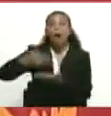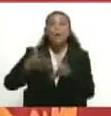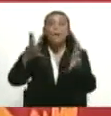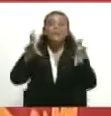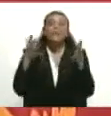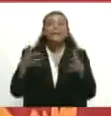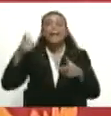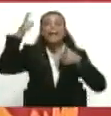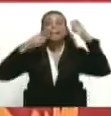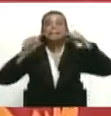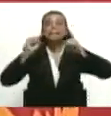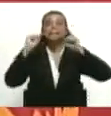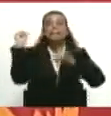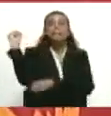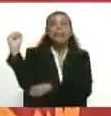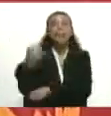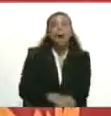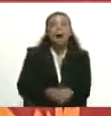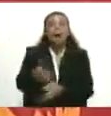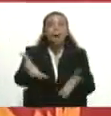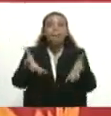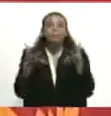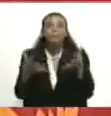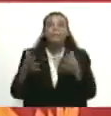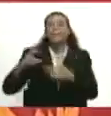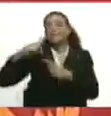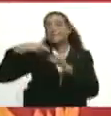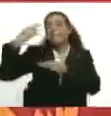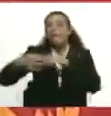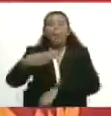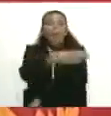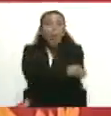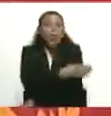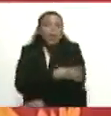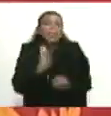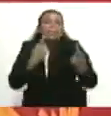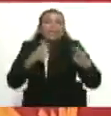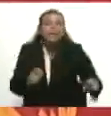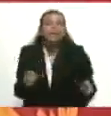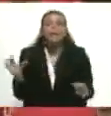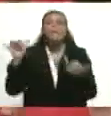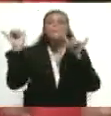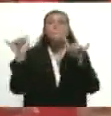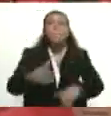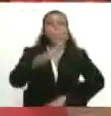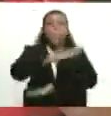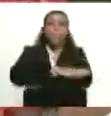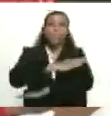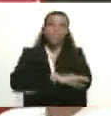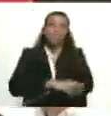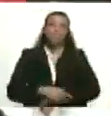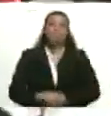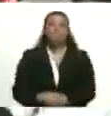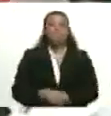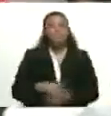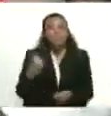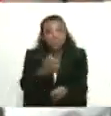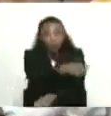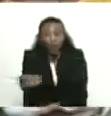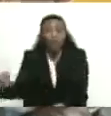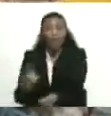victoria popular y seguiremos triunfando cada vez que la derecha intente hacer algo. Ahora, hermanos y